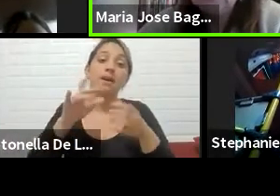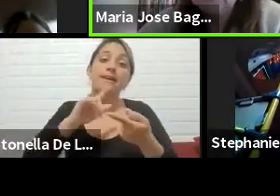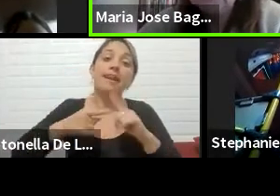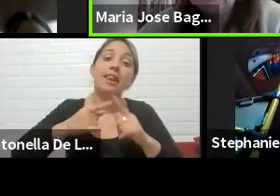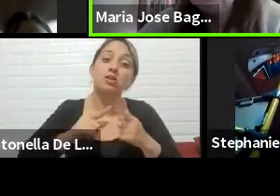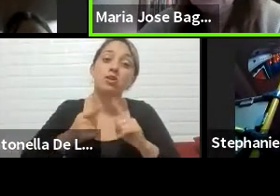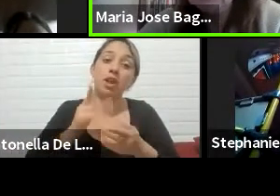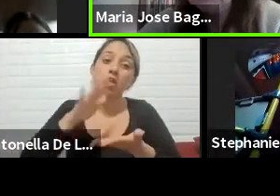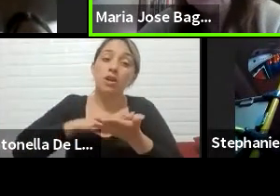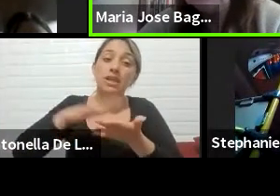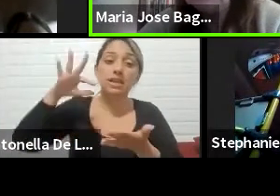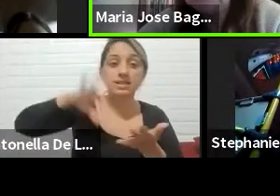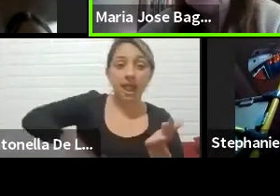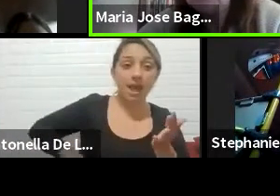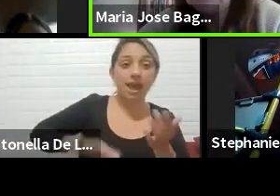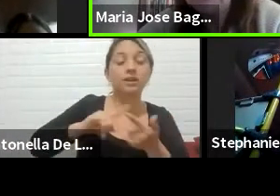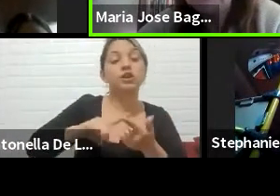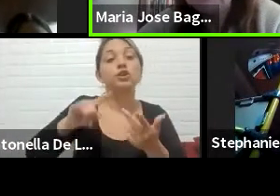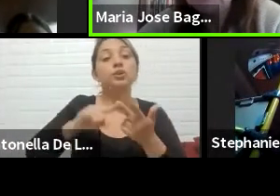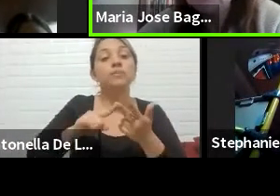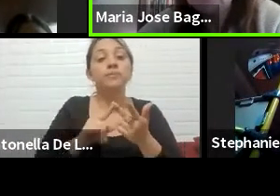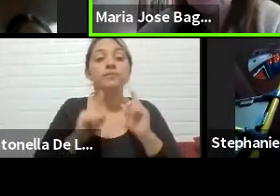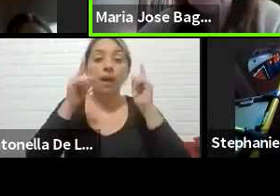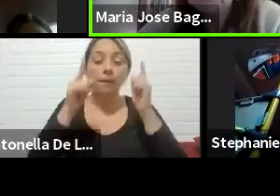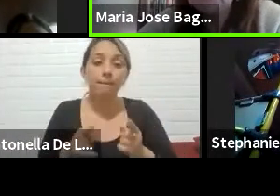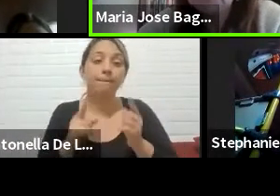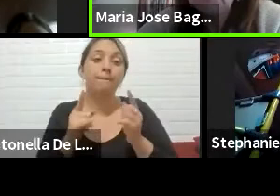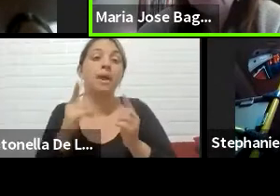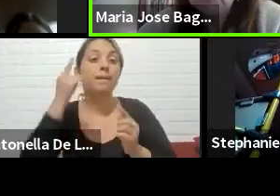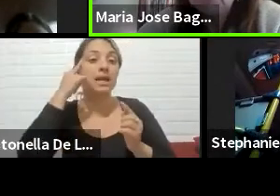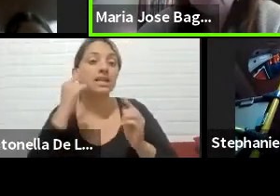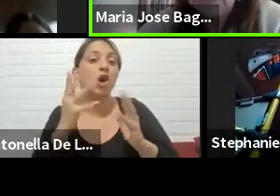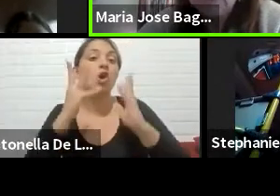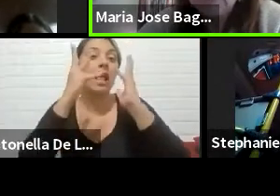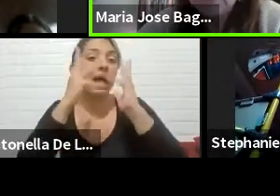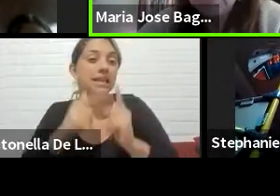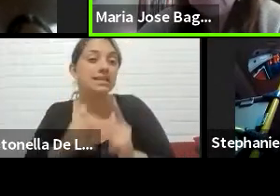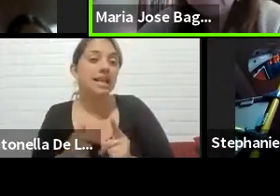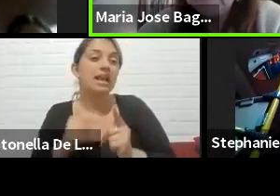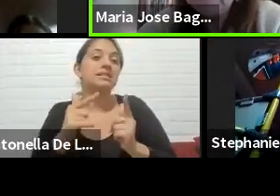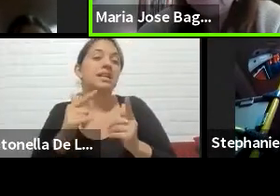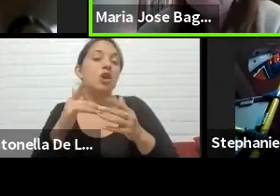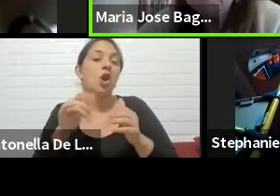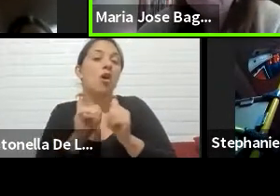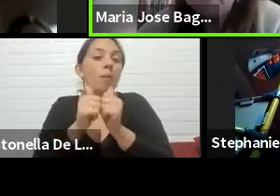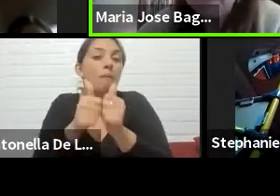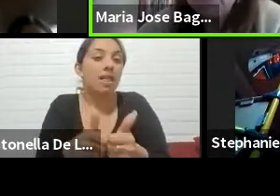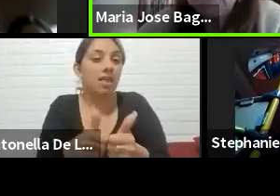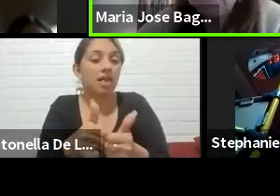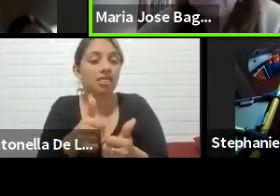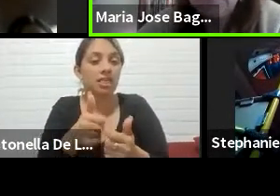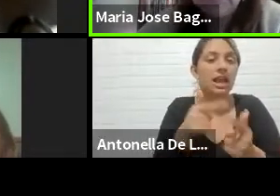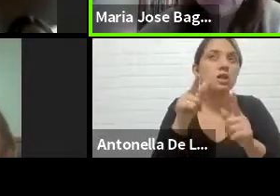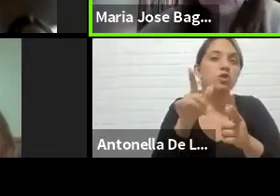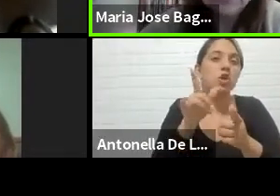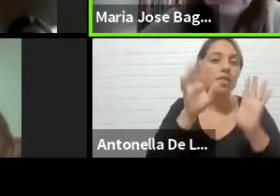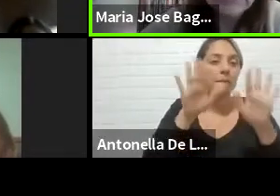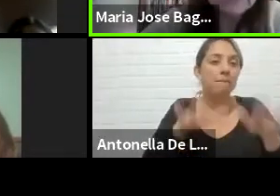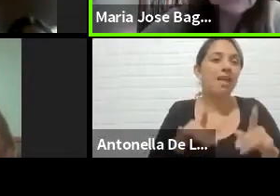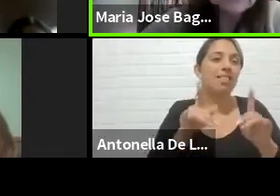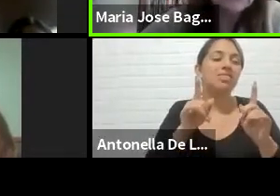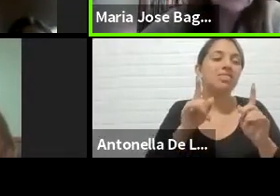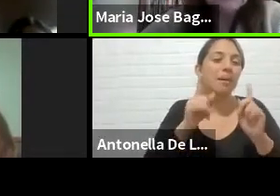Sofía dice, coincido en que organizarse y acompañarse es una cuestión local. Claudia también plantea